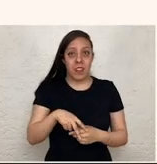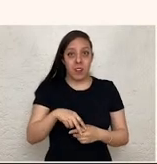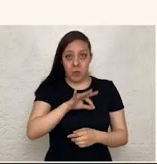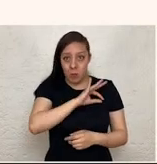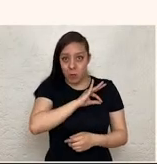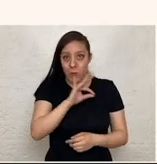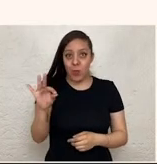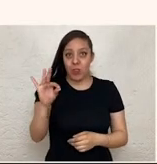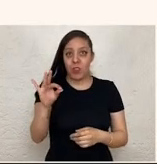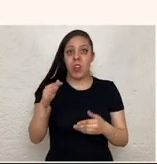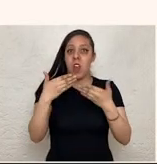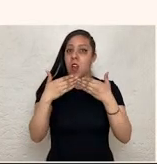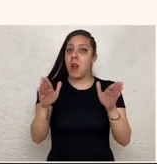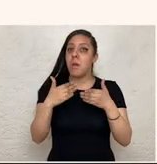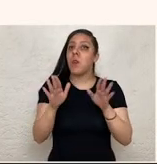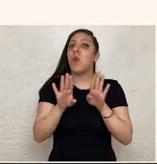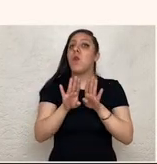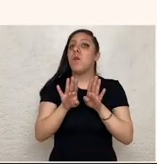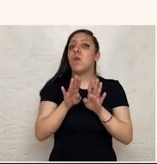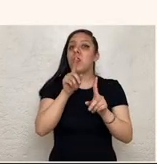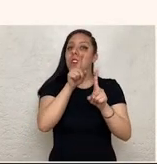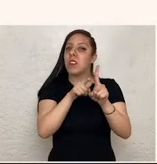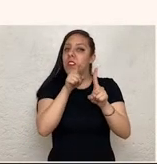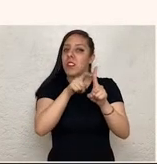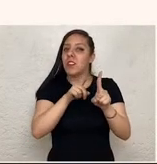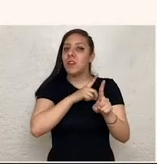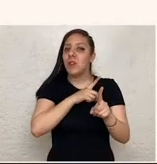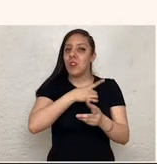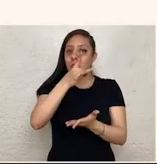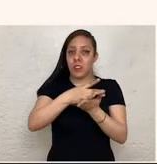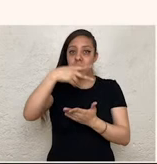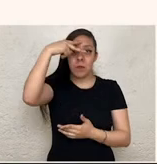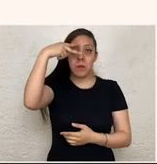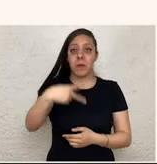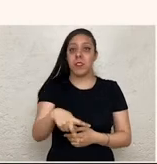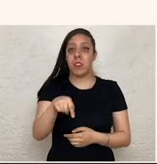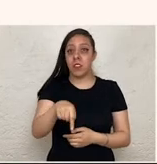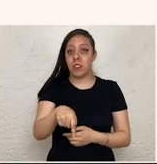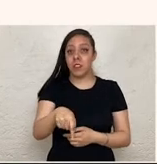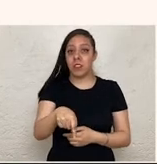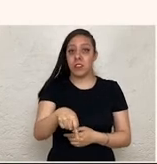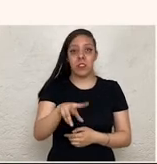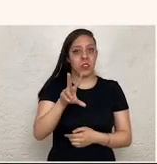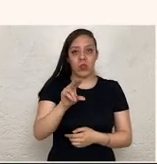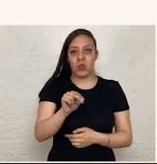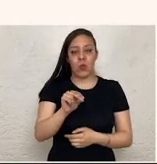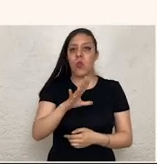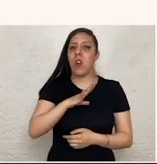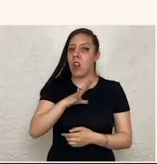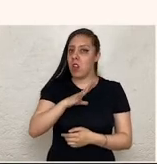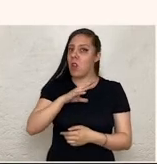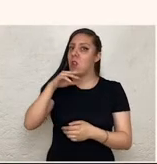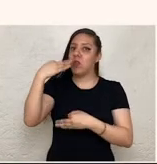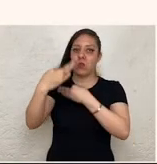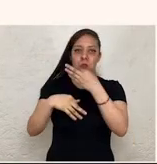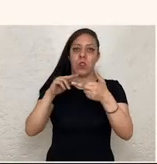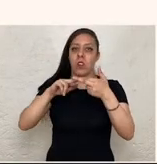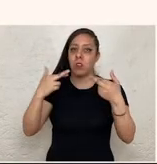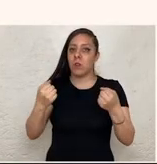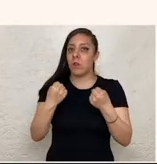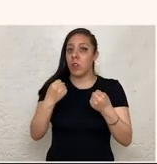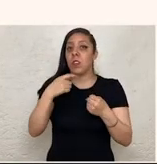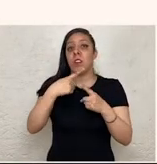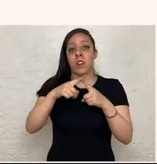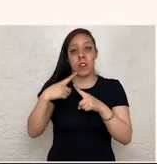realmente se puede abrir una crítica no solamente de la nación, pero de las relaciones de